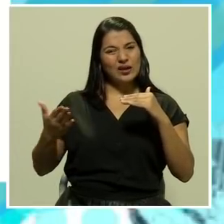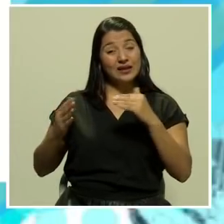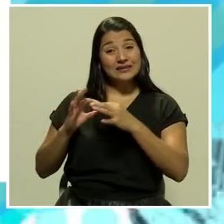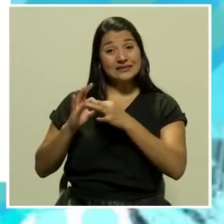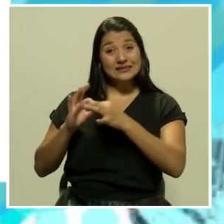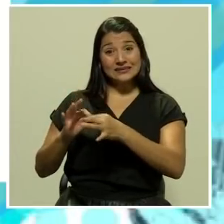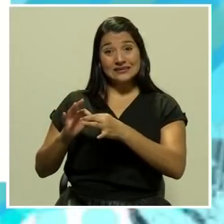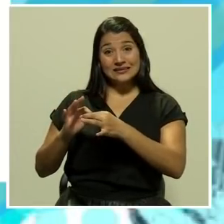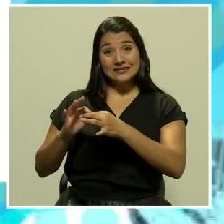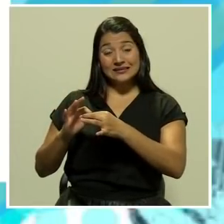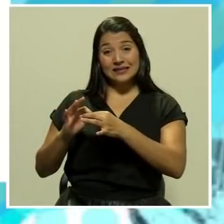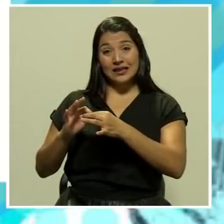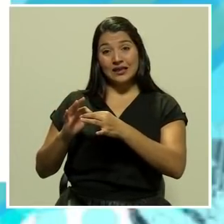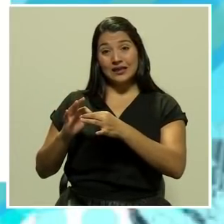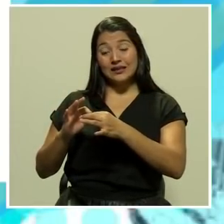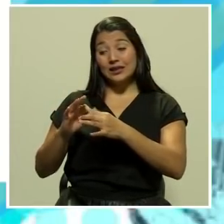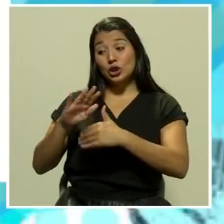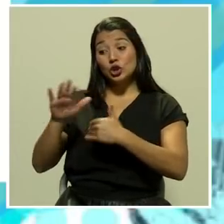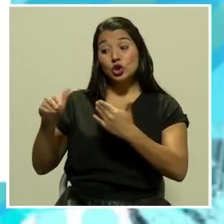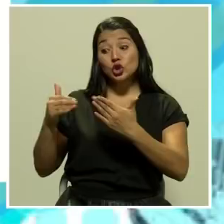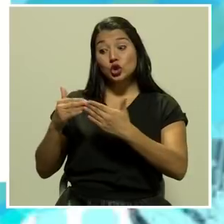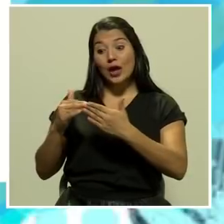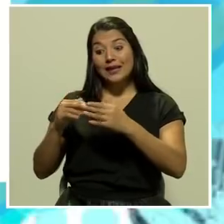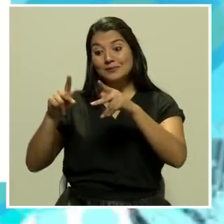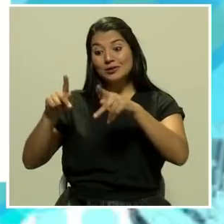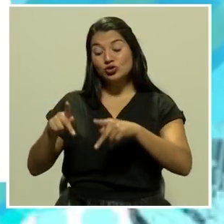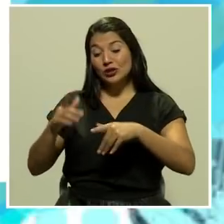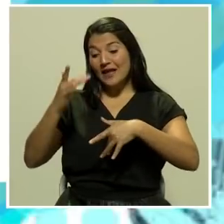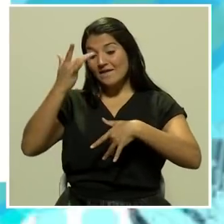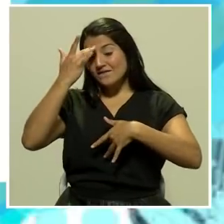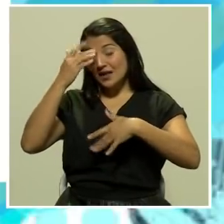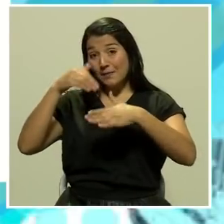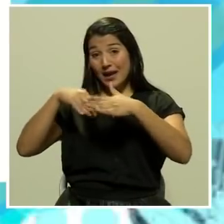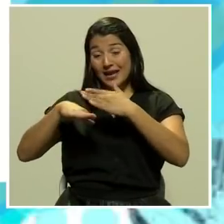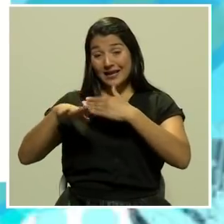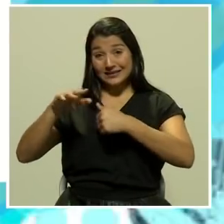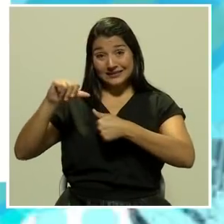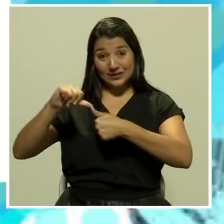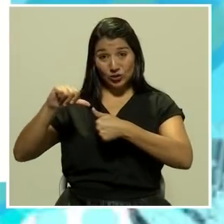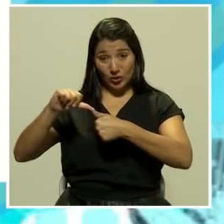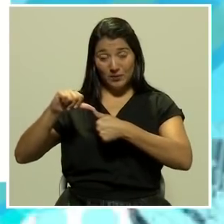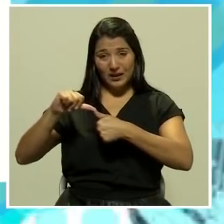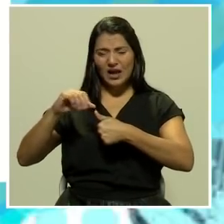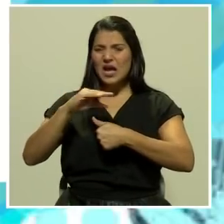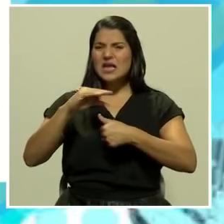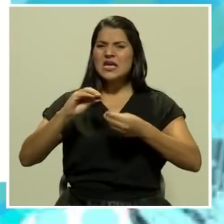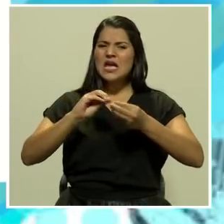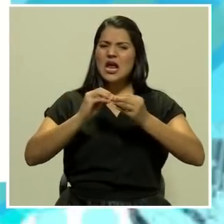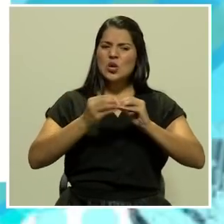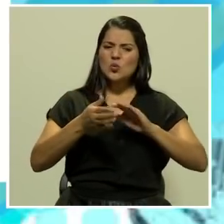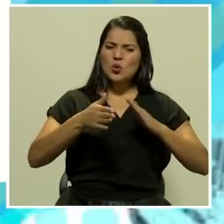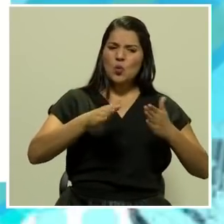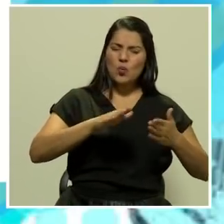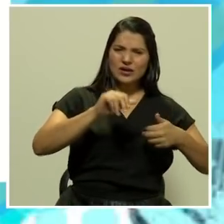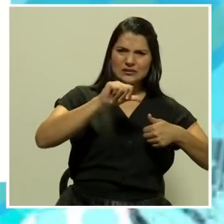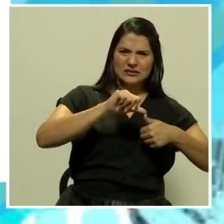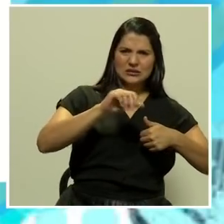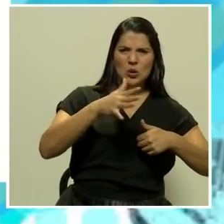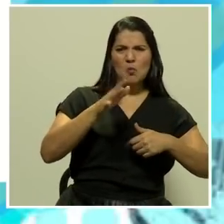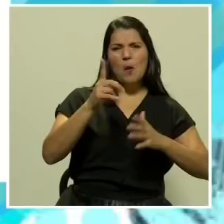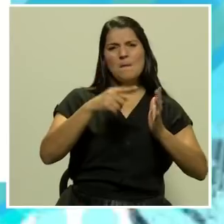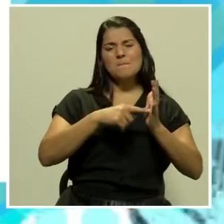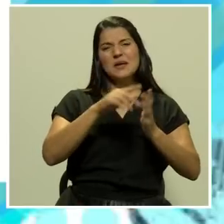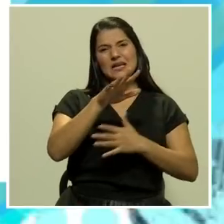del total de casos de Centroamérica, pues de la región. Y el número de fallecidos de la región andan alrededor de como de 1.500 más o